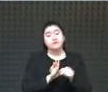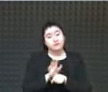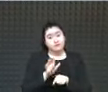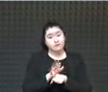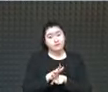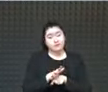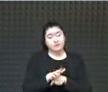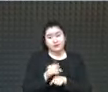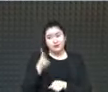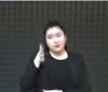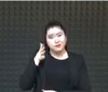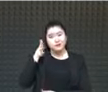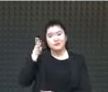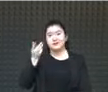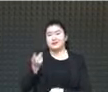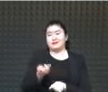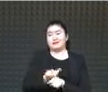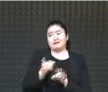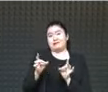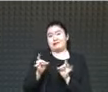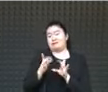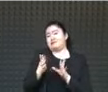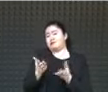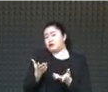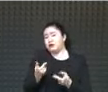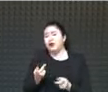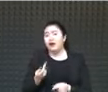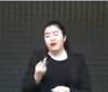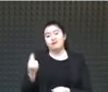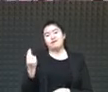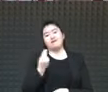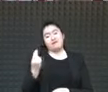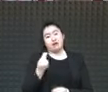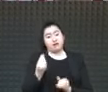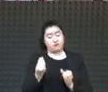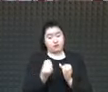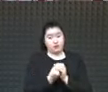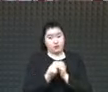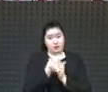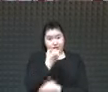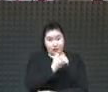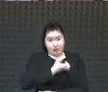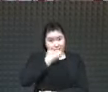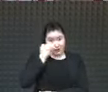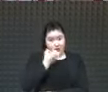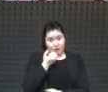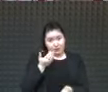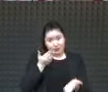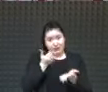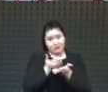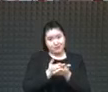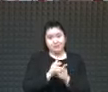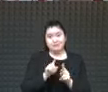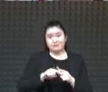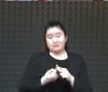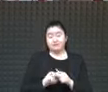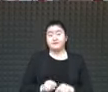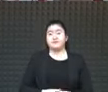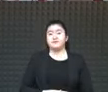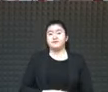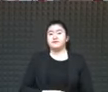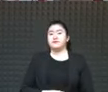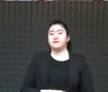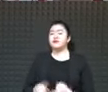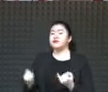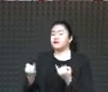plazo, pues que ya comiencen las clases presenciales. ¿Son bajos los riesgos para que los niños lleguen a las clases